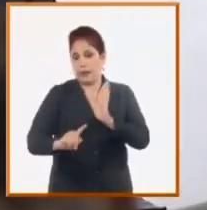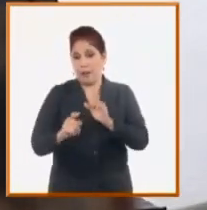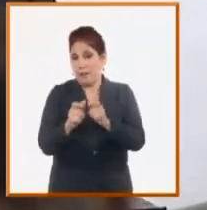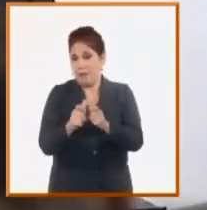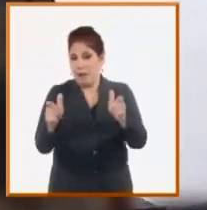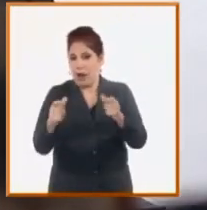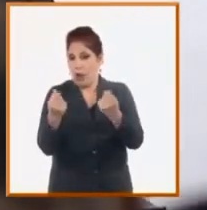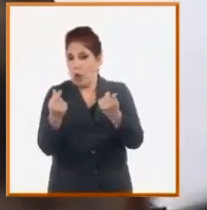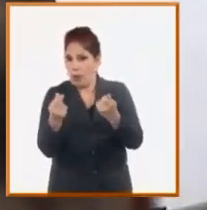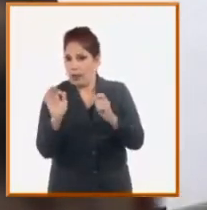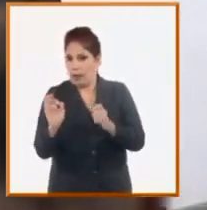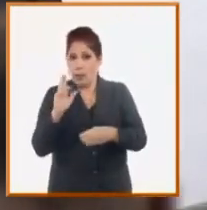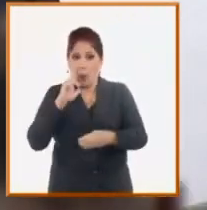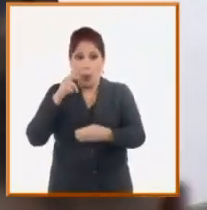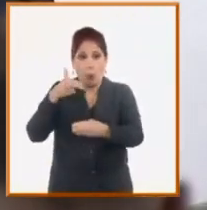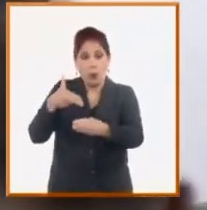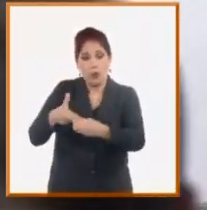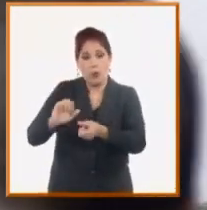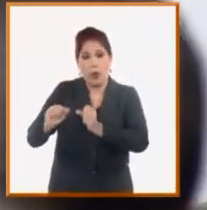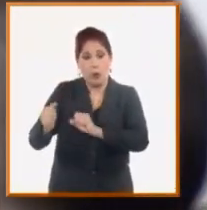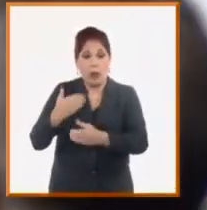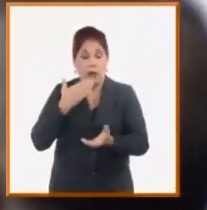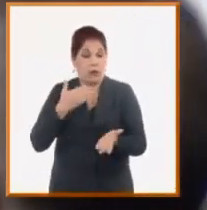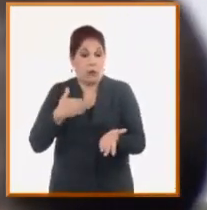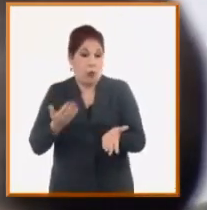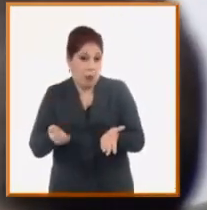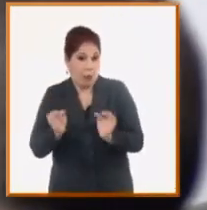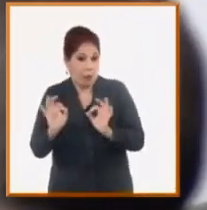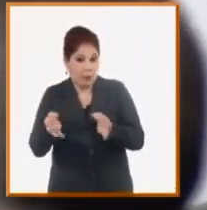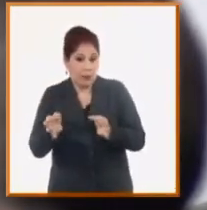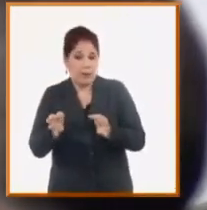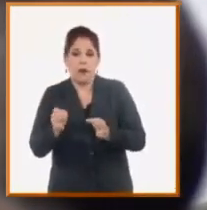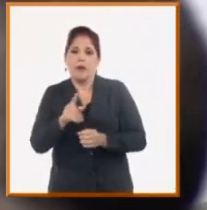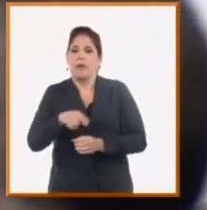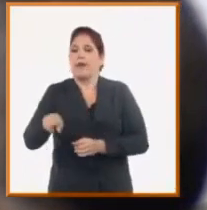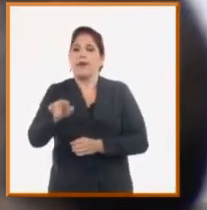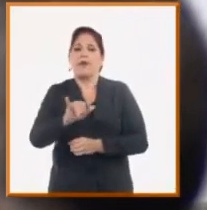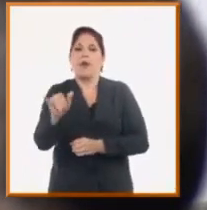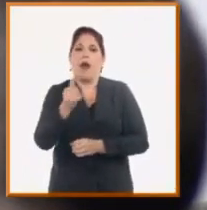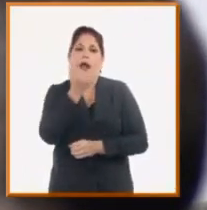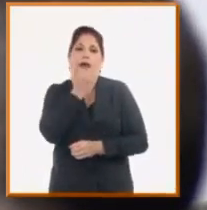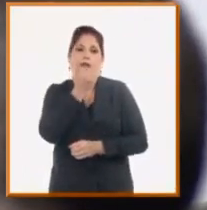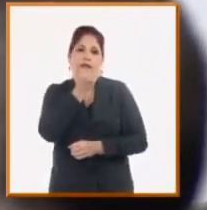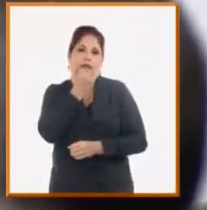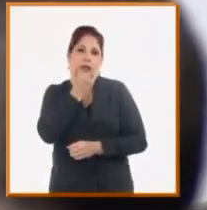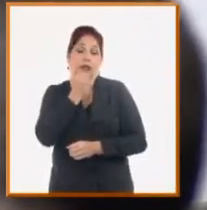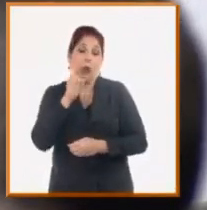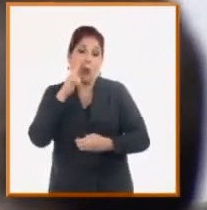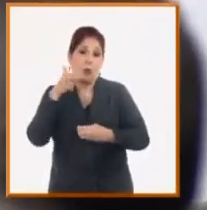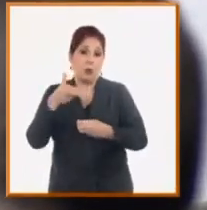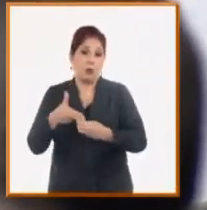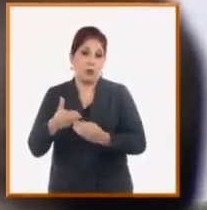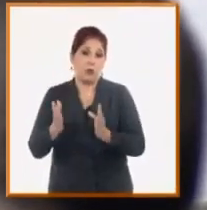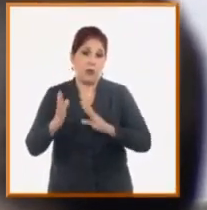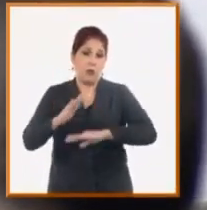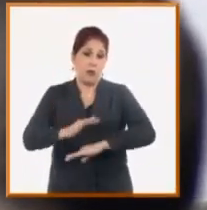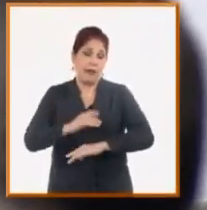y la economía, que yo diría parcialmente, porque ha sido muy afectada por el tema de los combustibles,